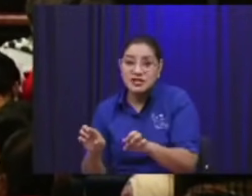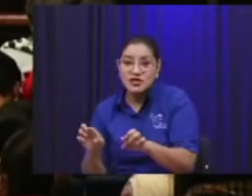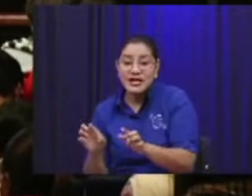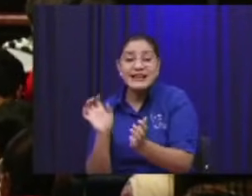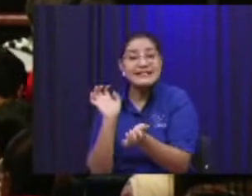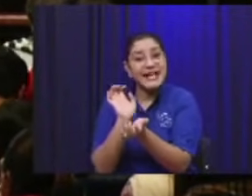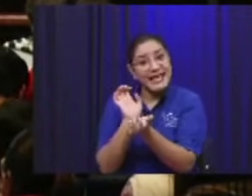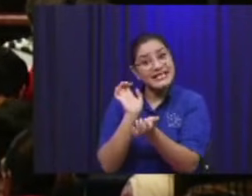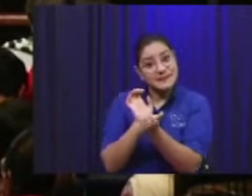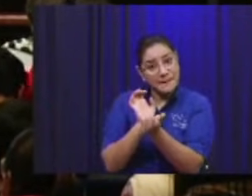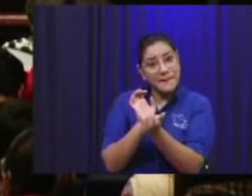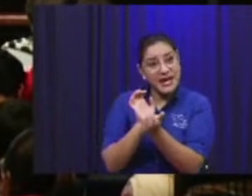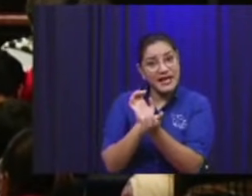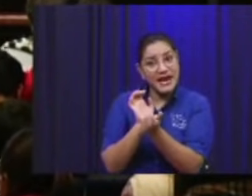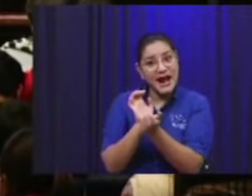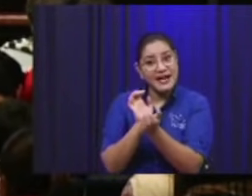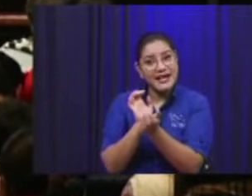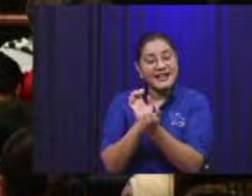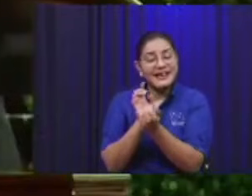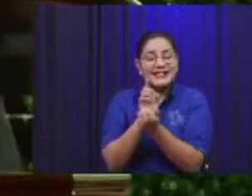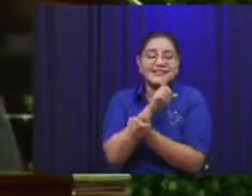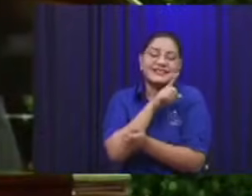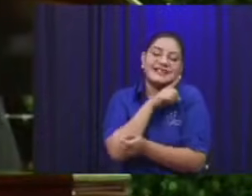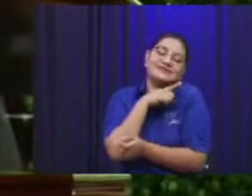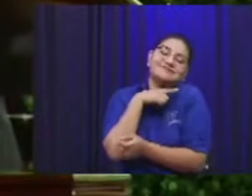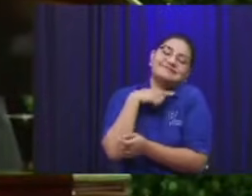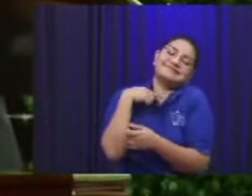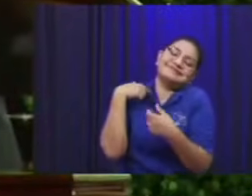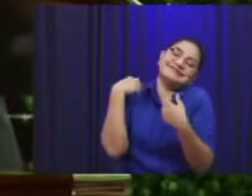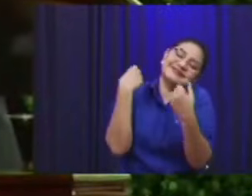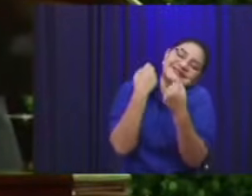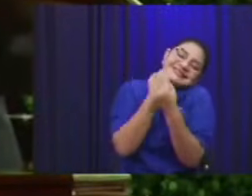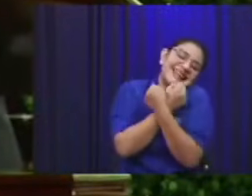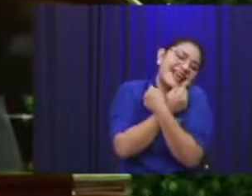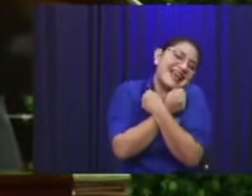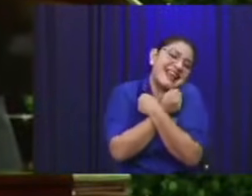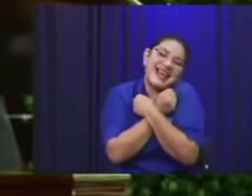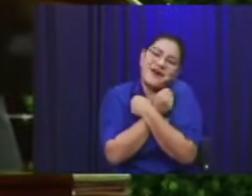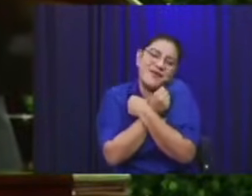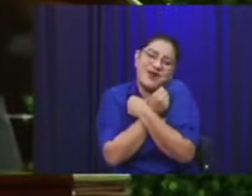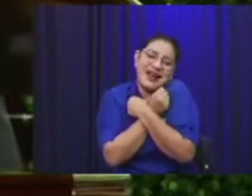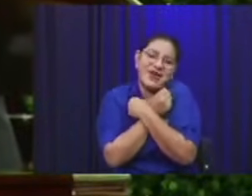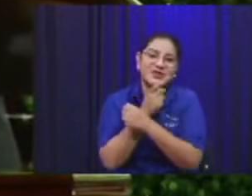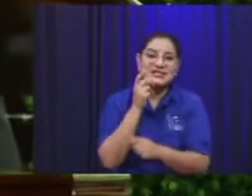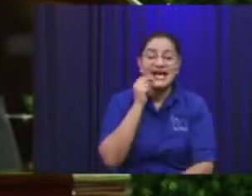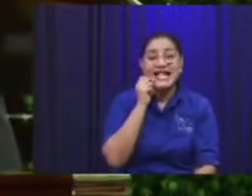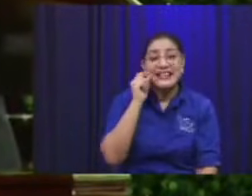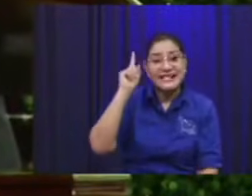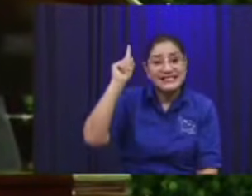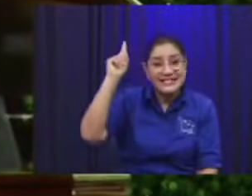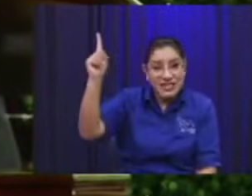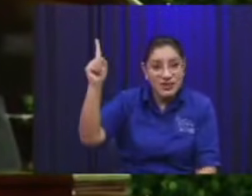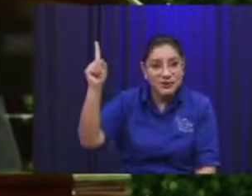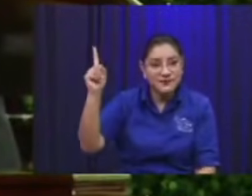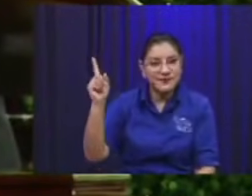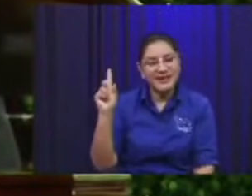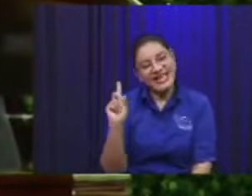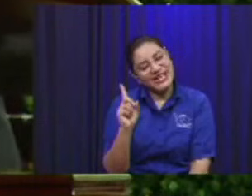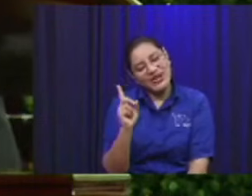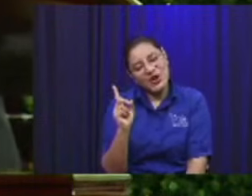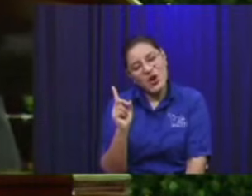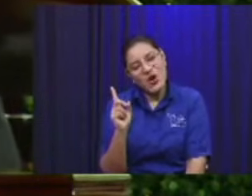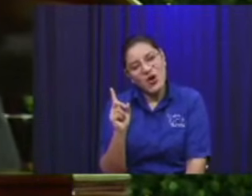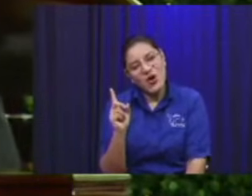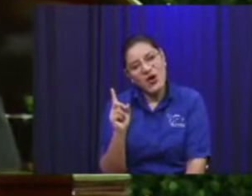cantidad de enamorados espero que usted esté enamorado del señor y que no simple es entrar